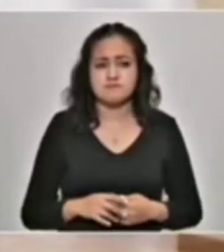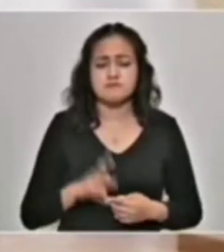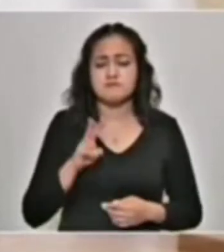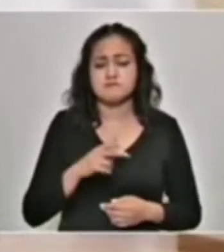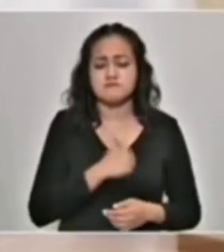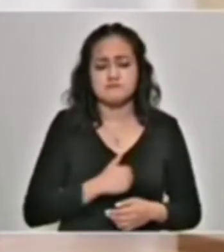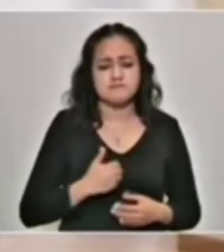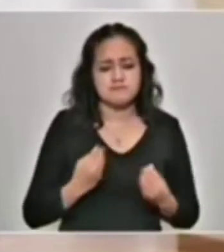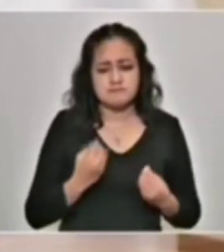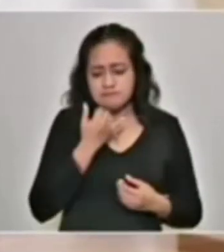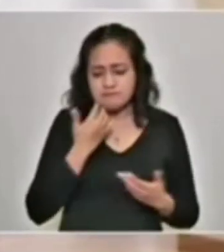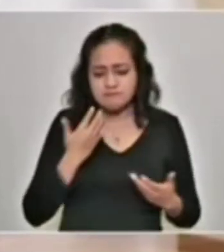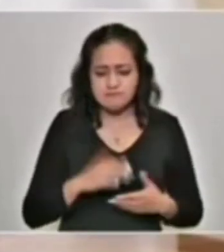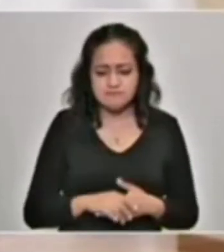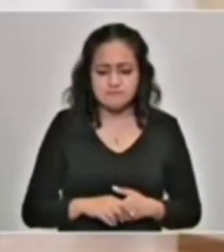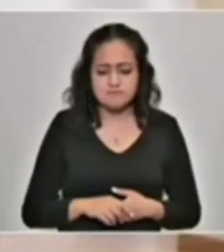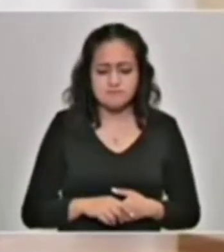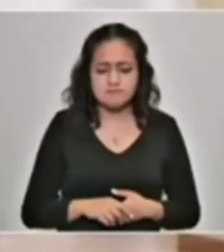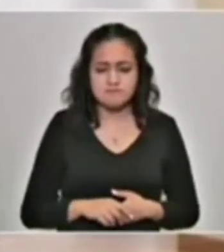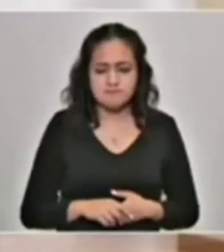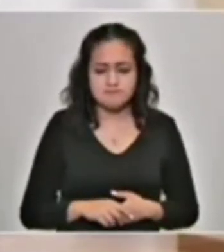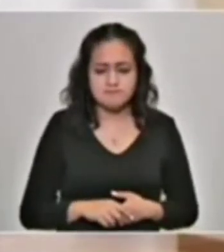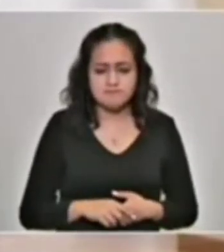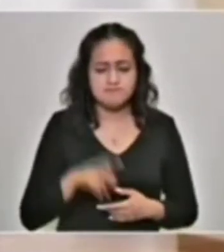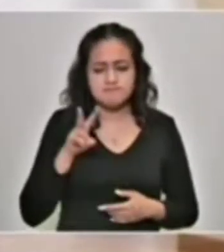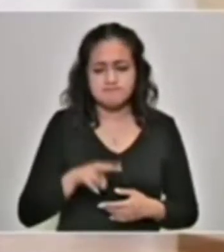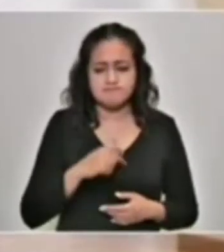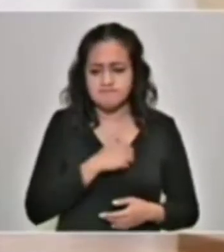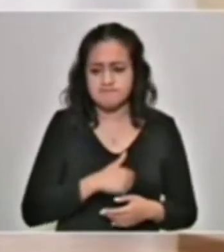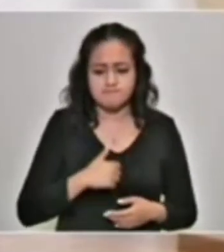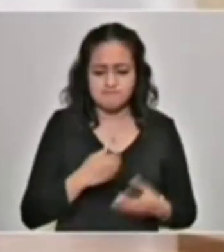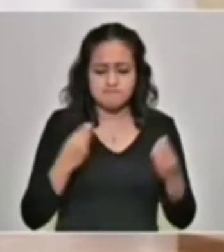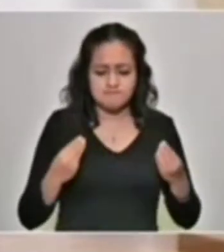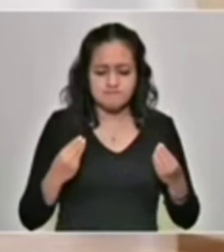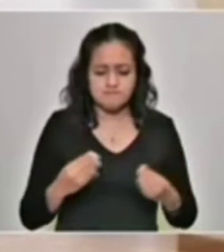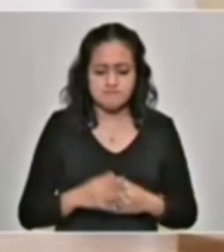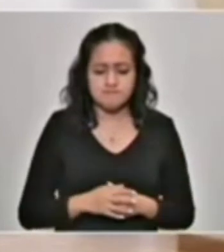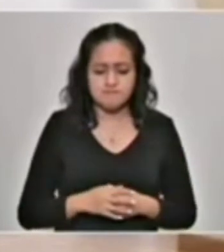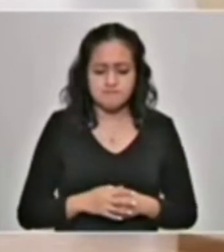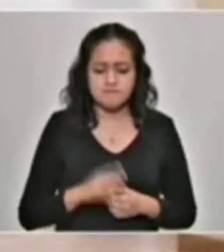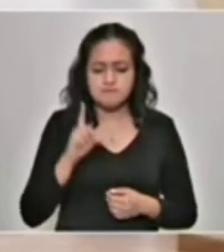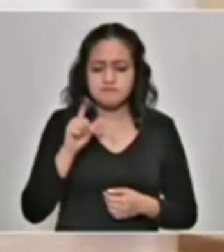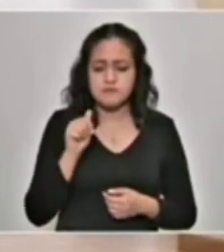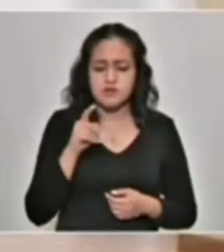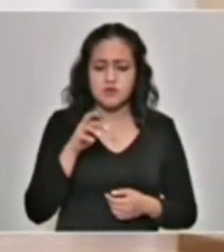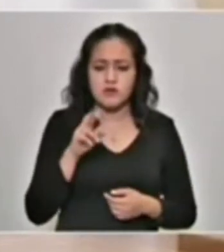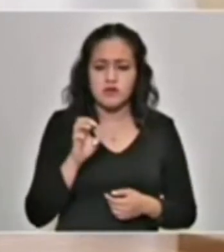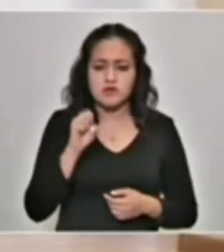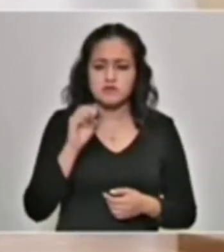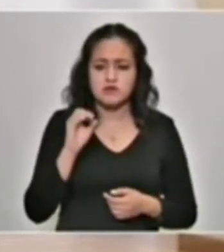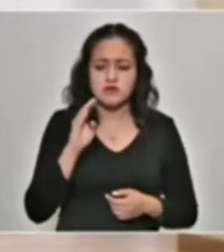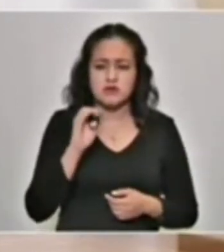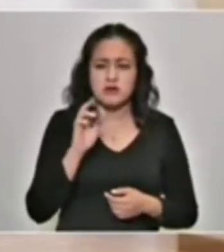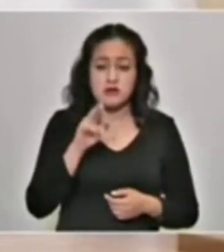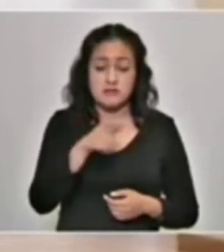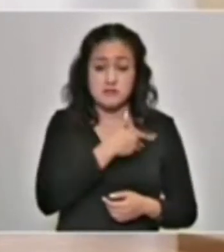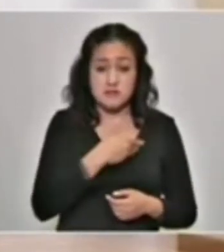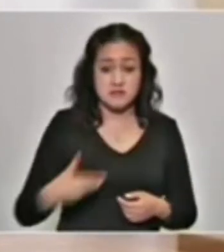Lamento mucho eso. Lamento mucho eso. Laura Escobar, la presidenta, bueno,